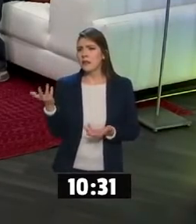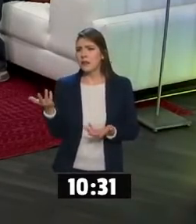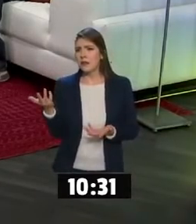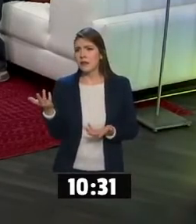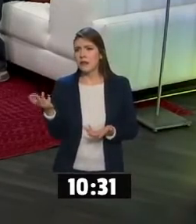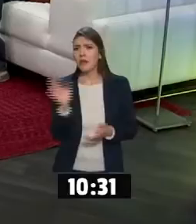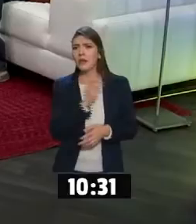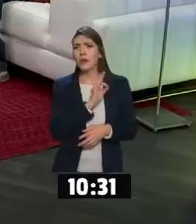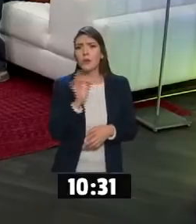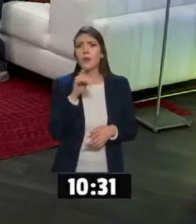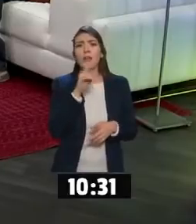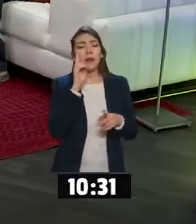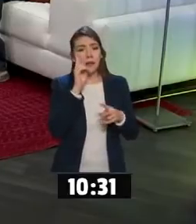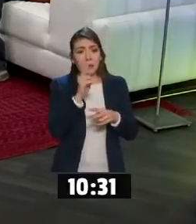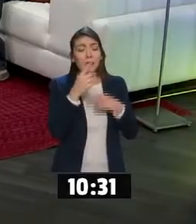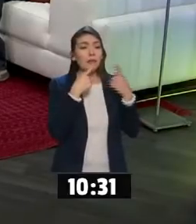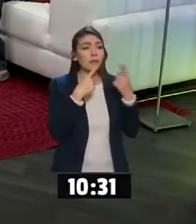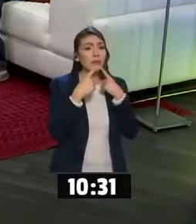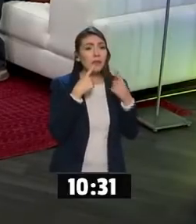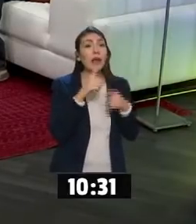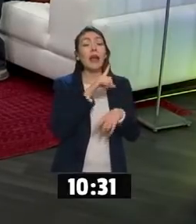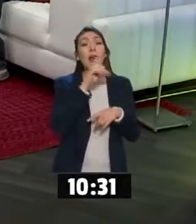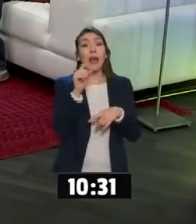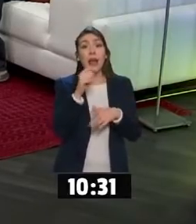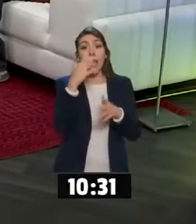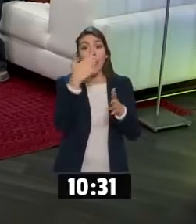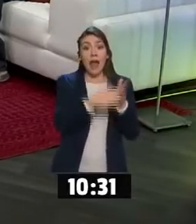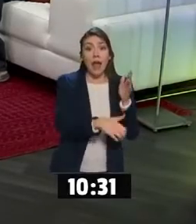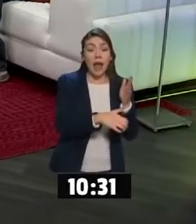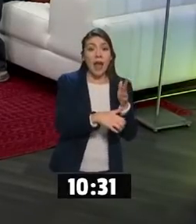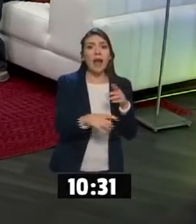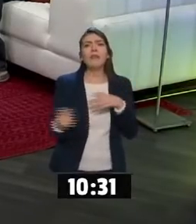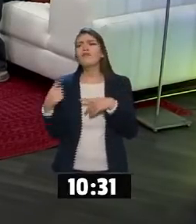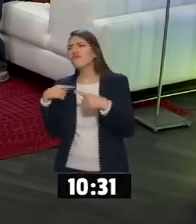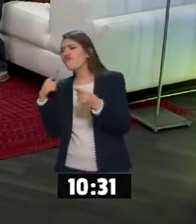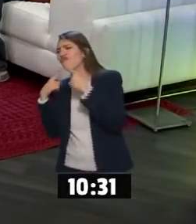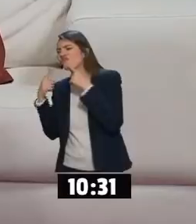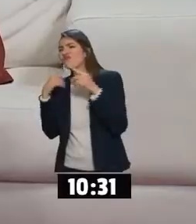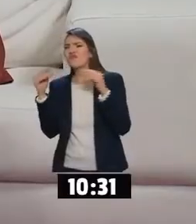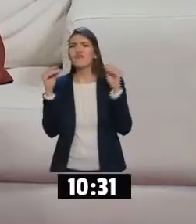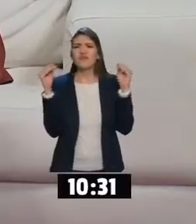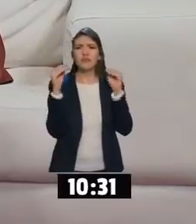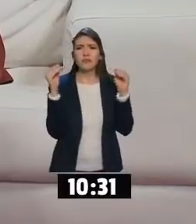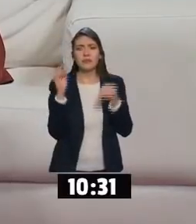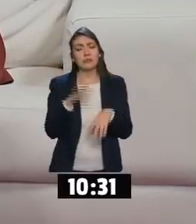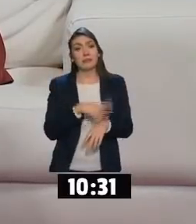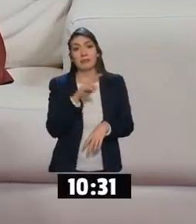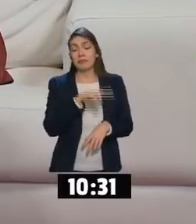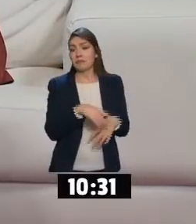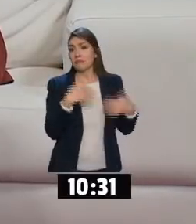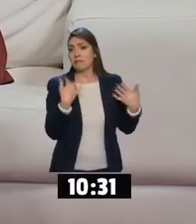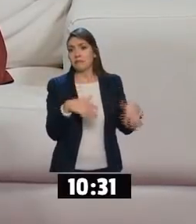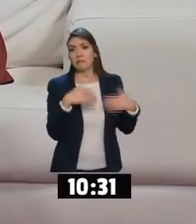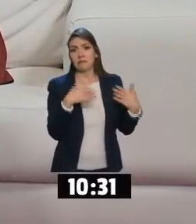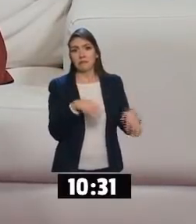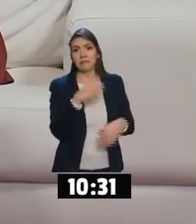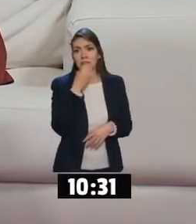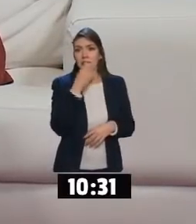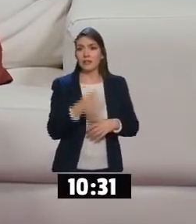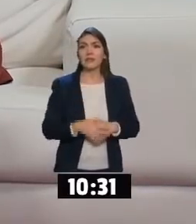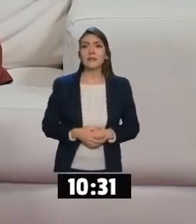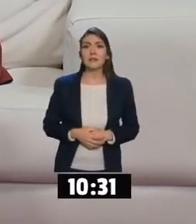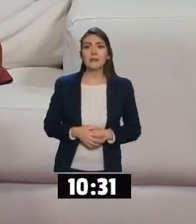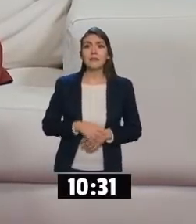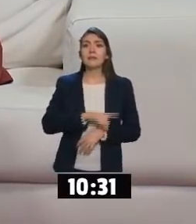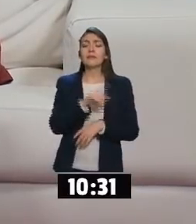además acabar y ponerse a discutir porque está re fuerte. La verdad, la gente nos ha abrazado muchísimo con la película,